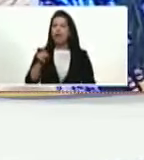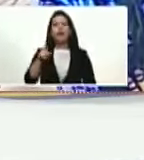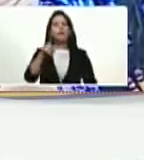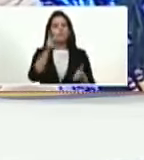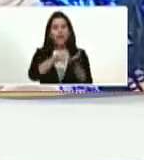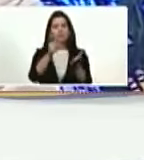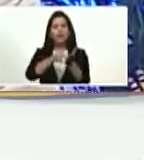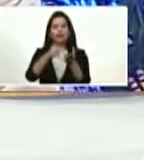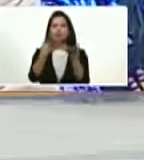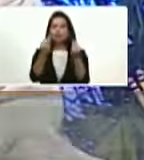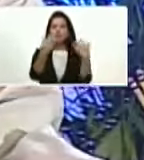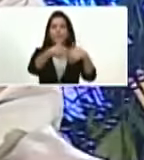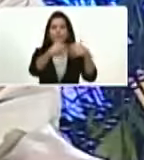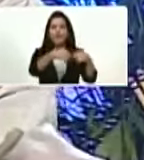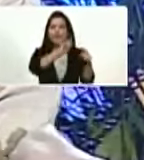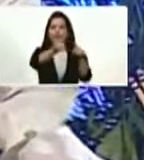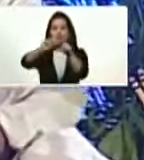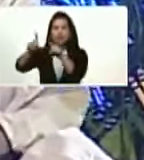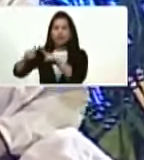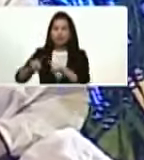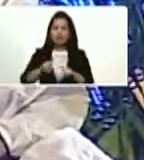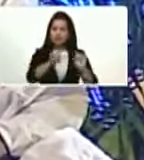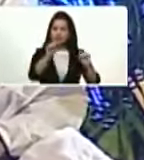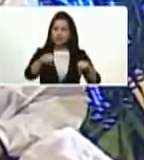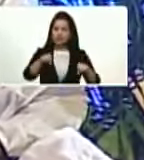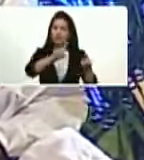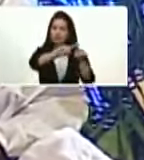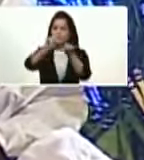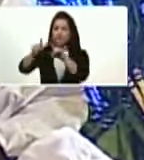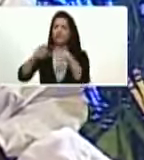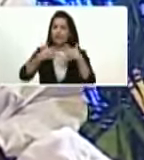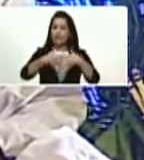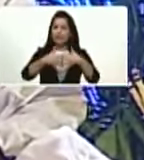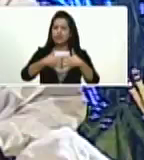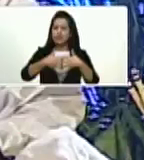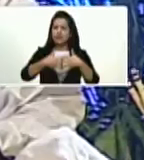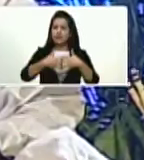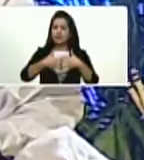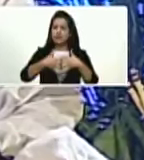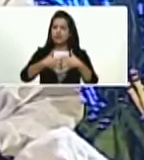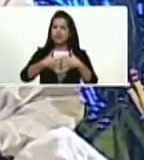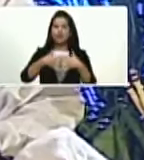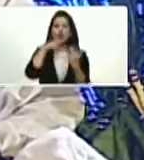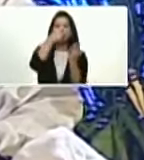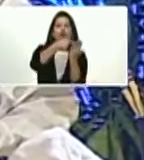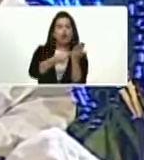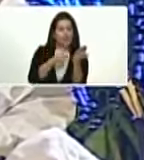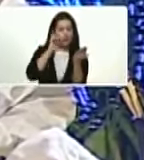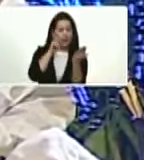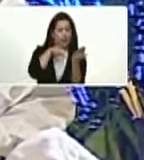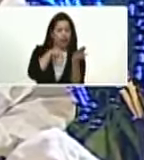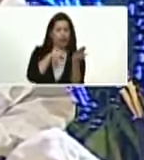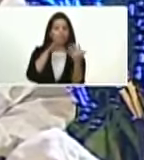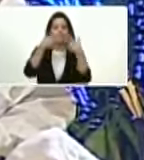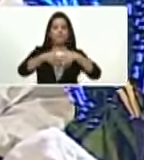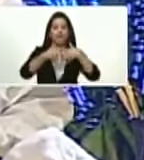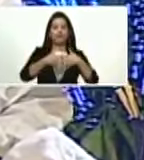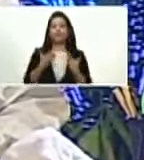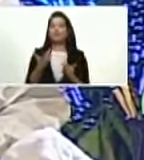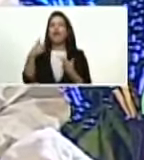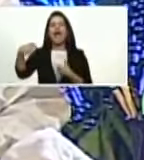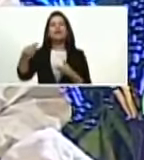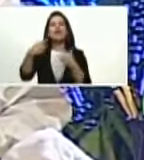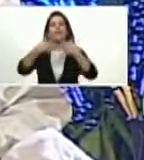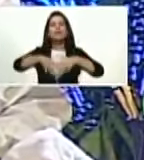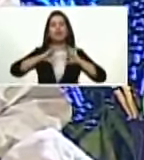empresas, ¿no? Aquí entre las cuales están las más importantes. De transporte están los